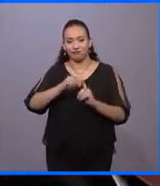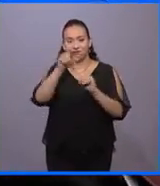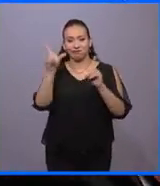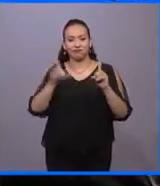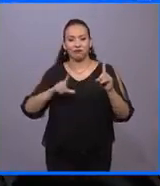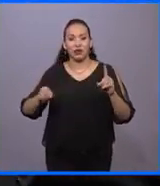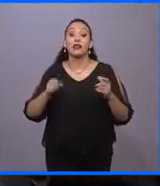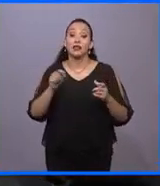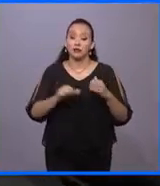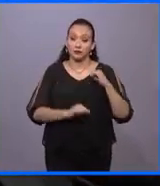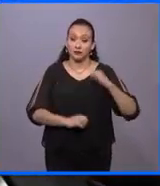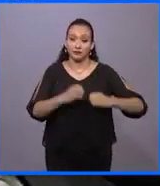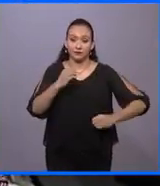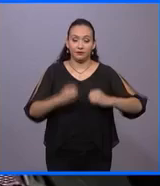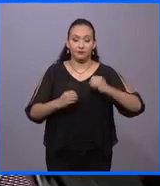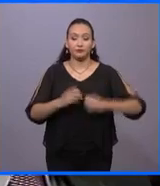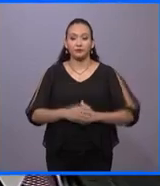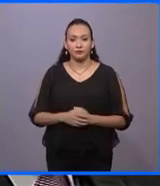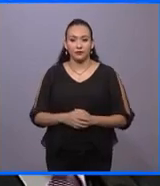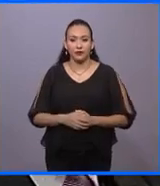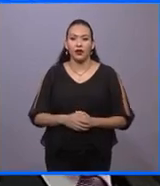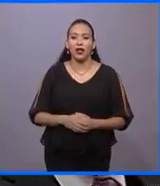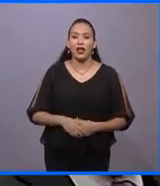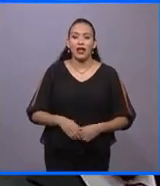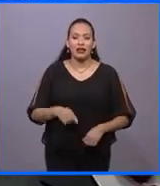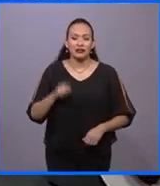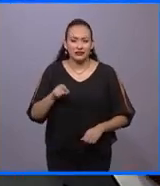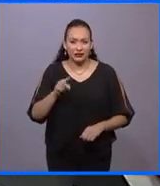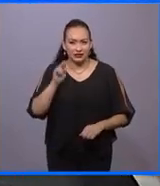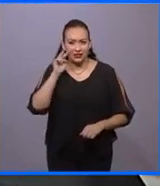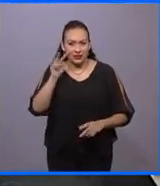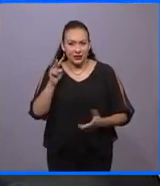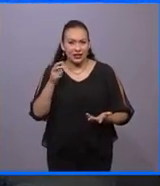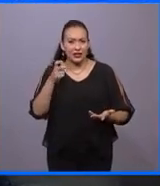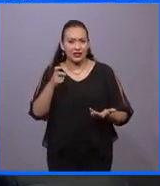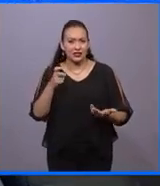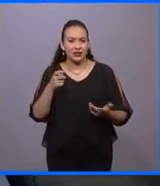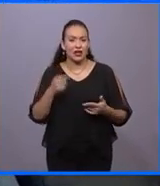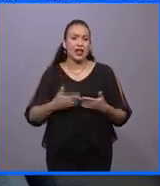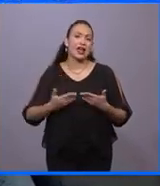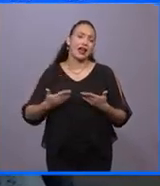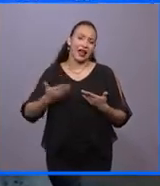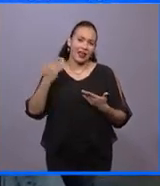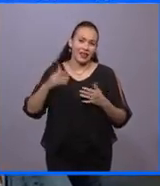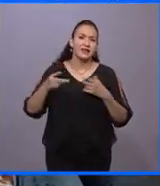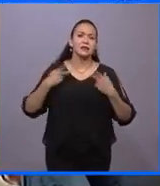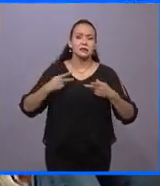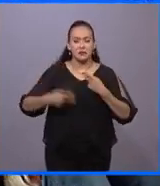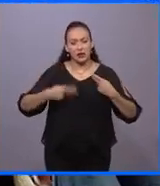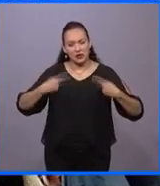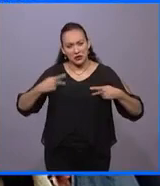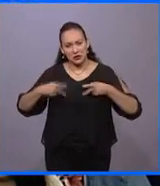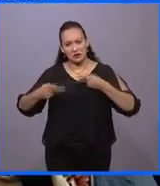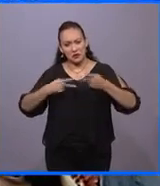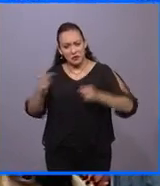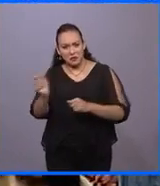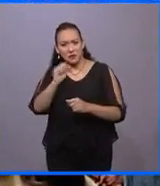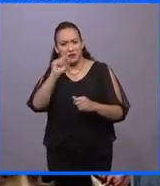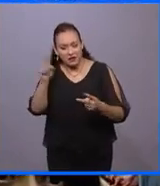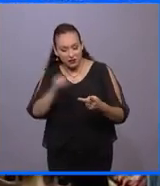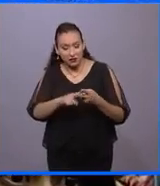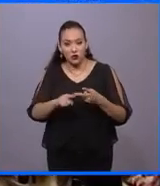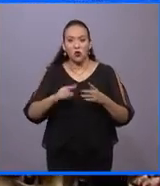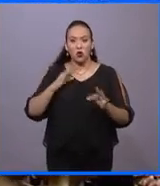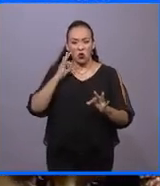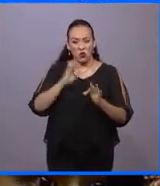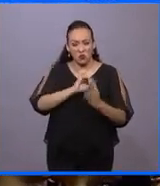Poder Judicial de la Federación, en la que pareciera que el mérito, el esfuerzo, la preparación y el compromiso con